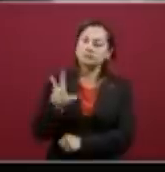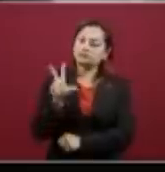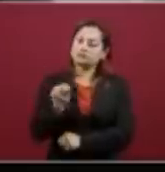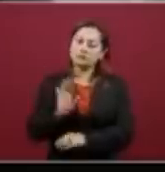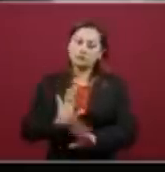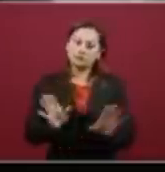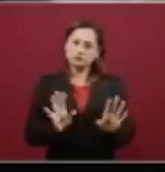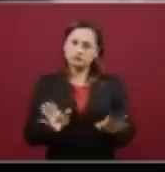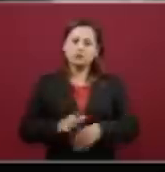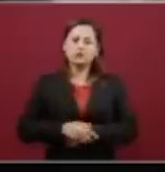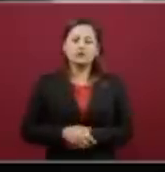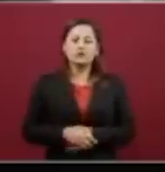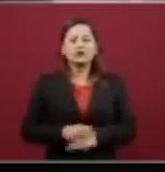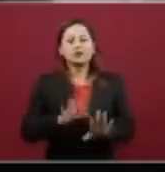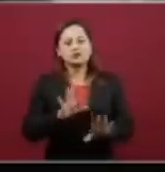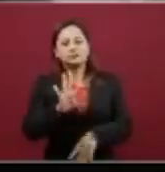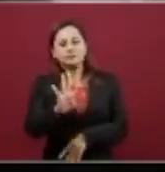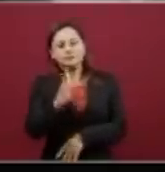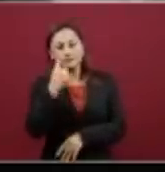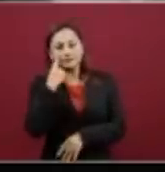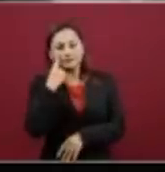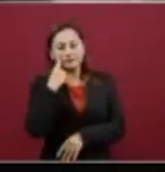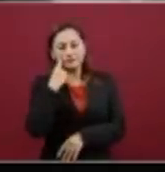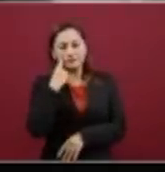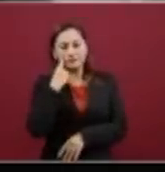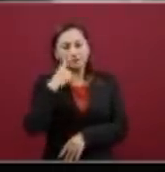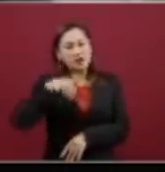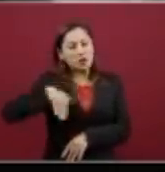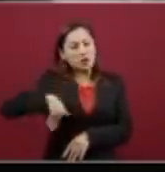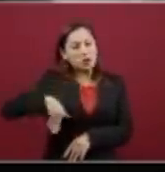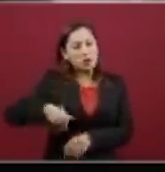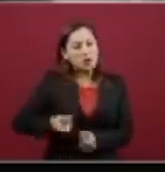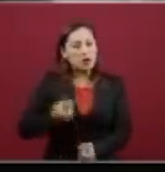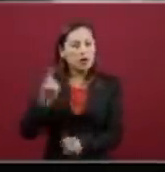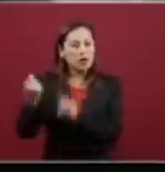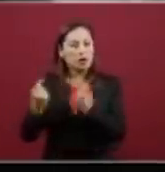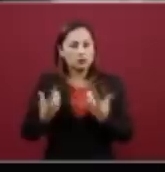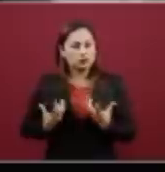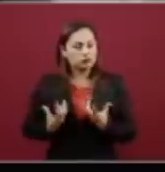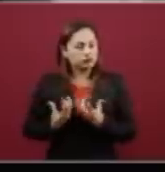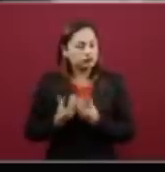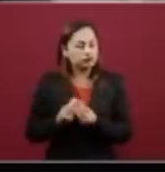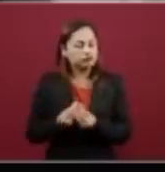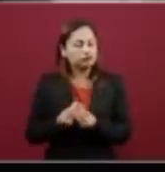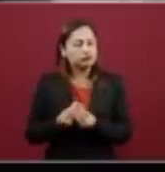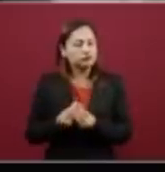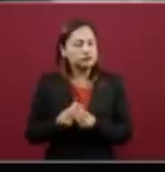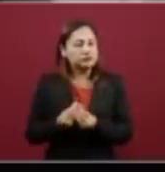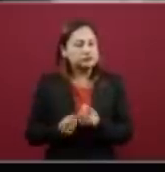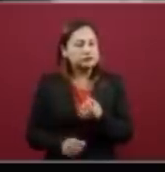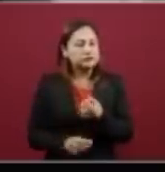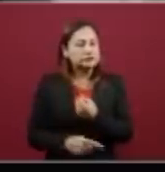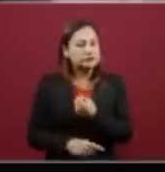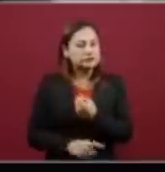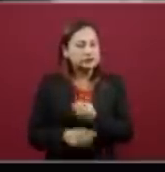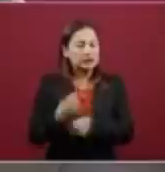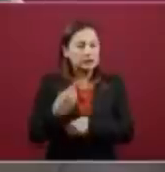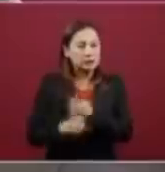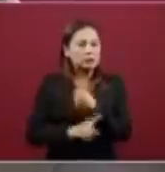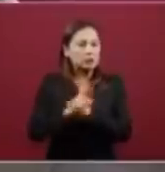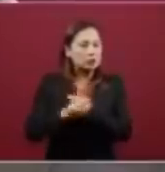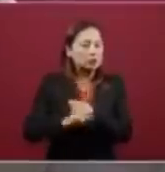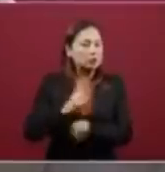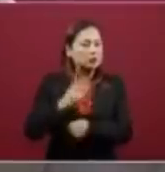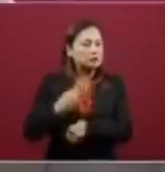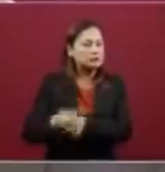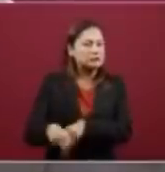enfrentado desafortunadamente en los últimos meses a estas situaciones de riesgo, hemos detectado que el